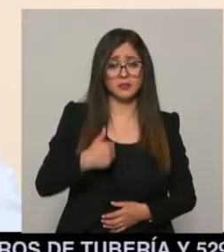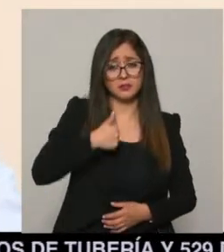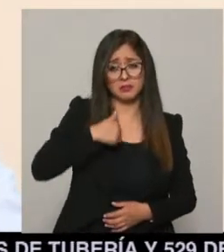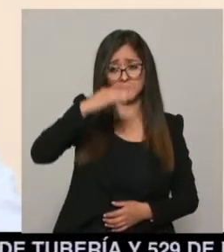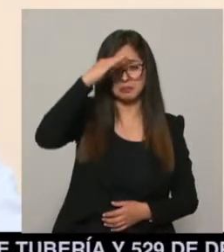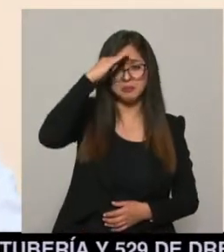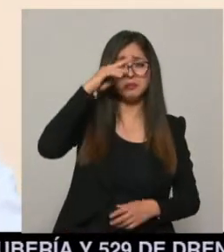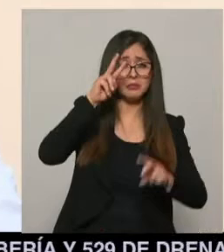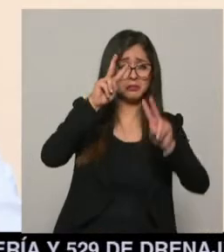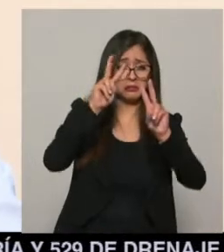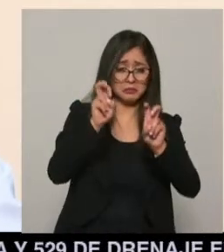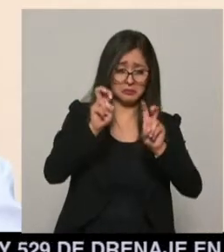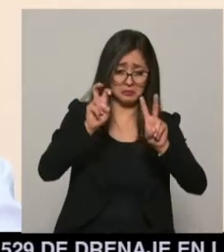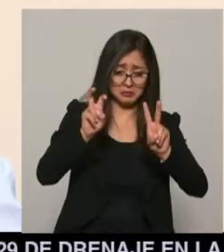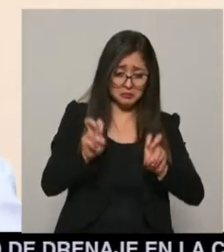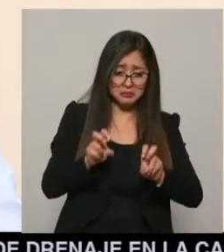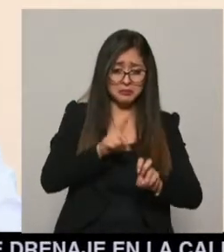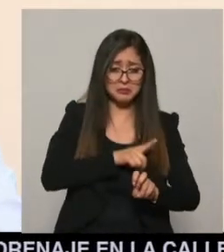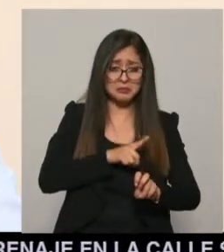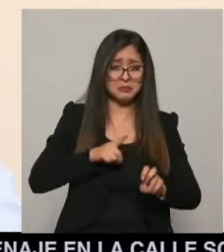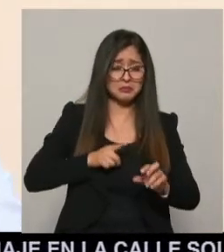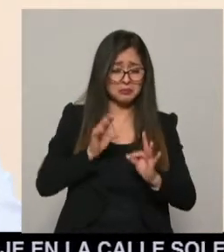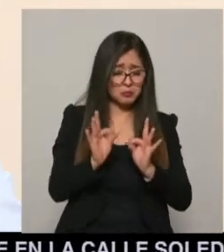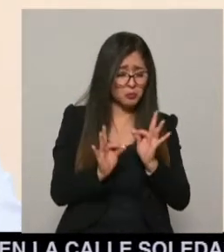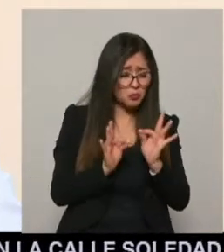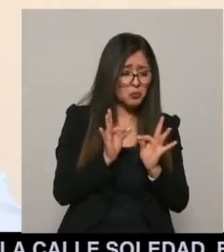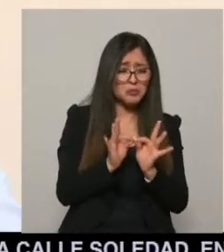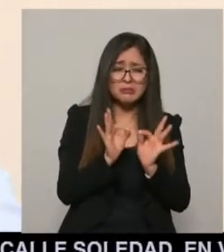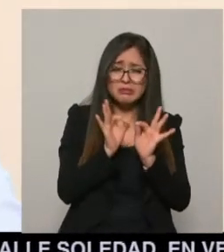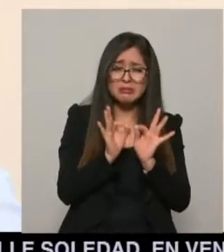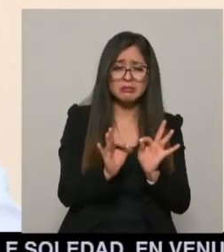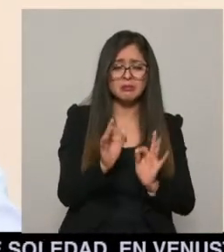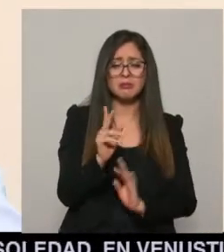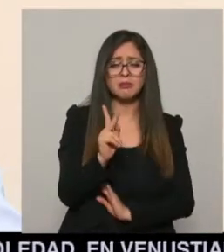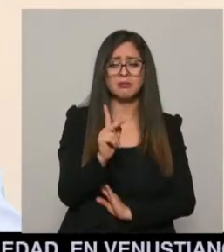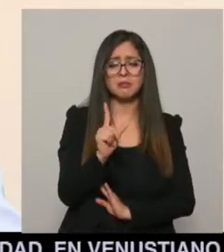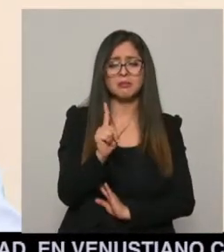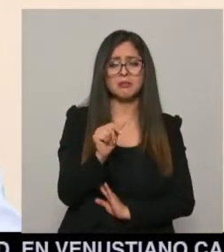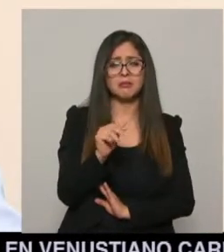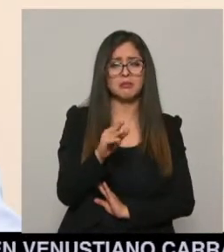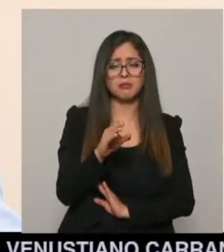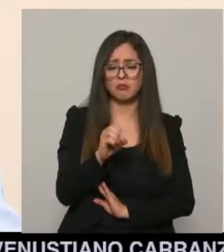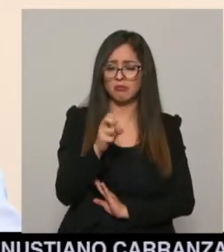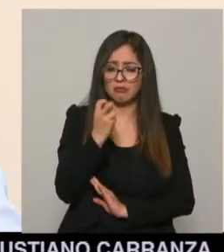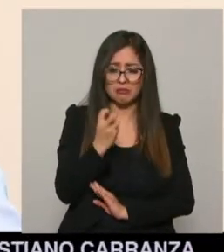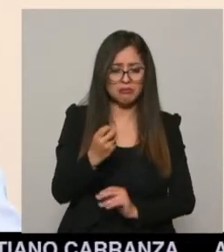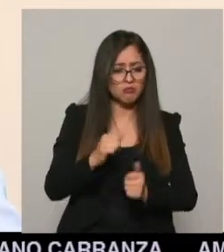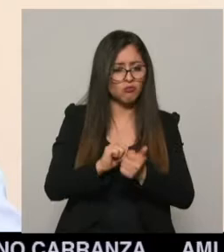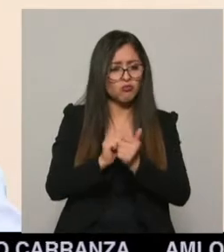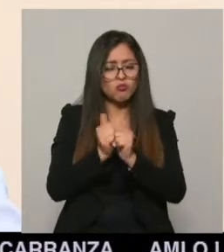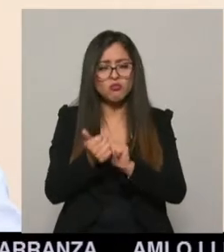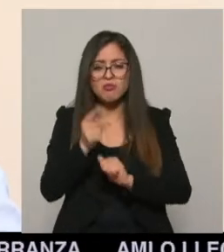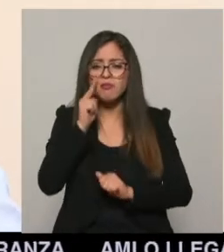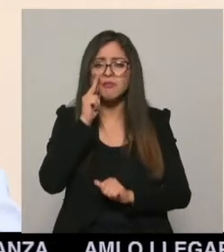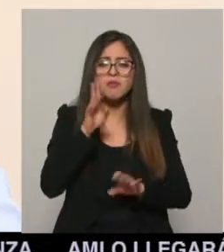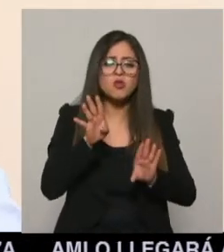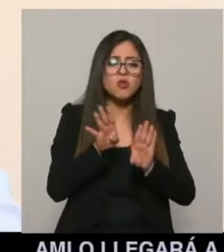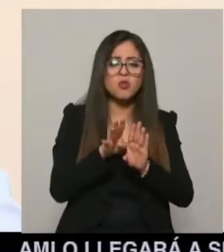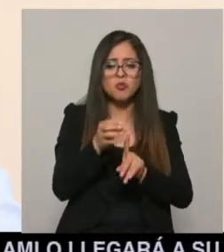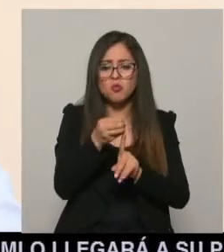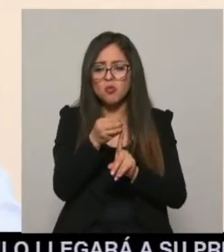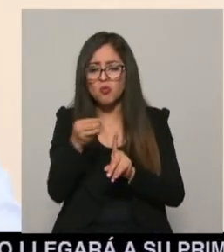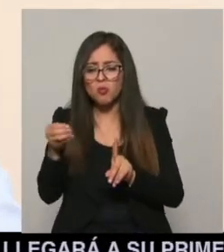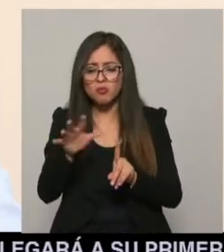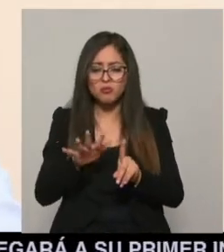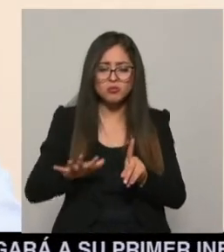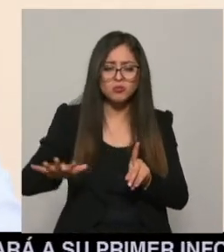con puntualidad. Planeación, ahí todavía tenemos visiones distintas que tienen que ver con el ordenamiento territorial, que